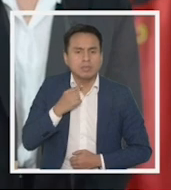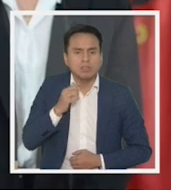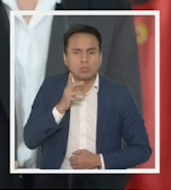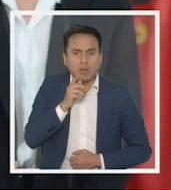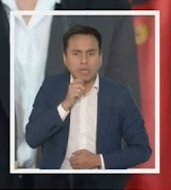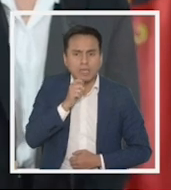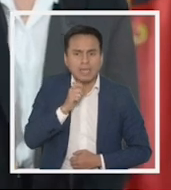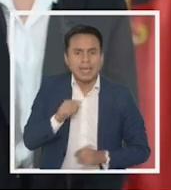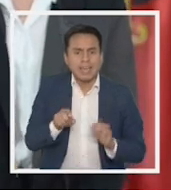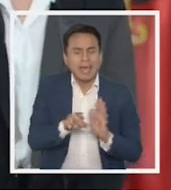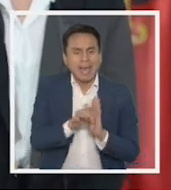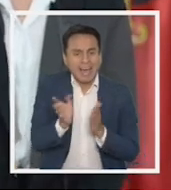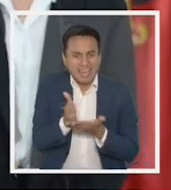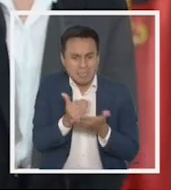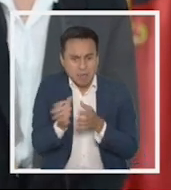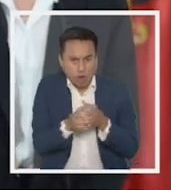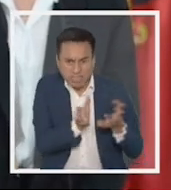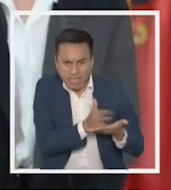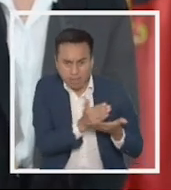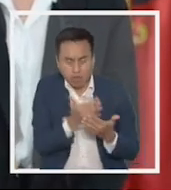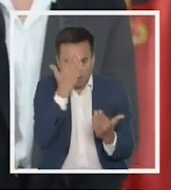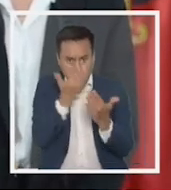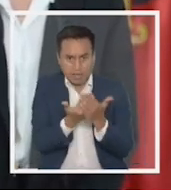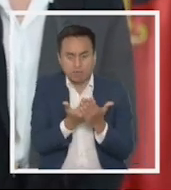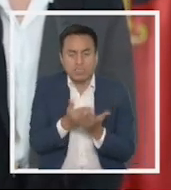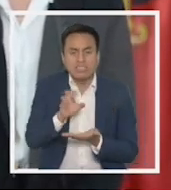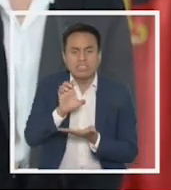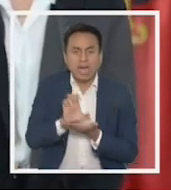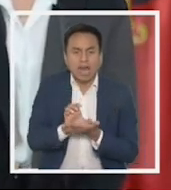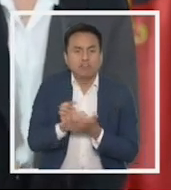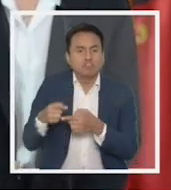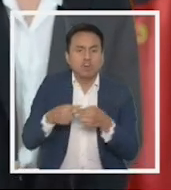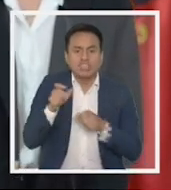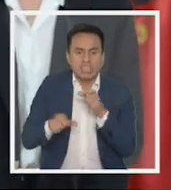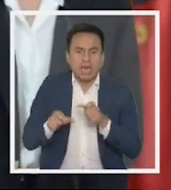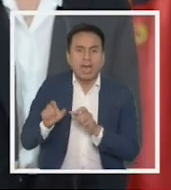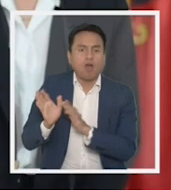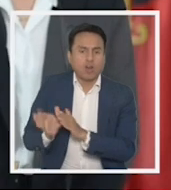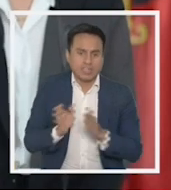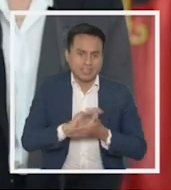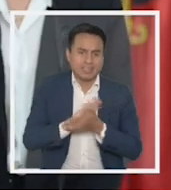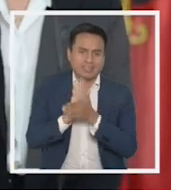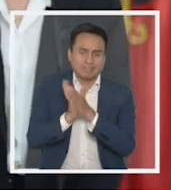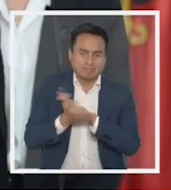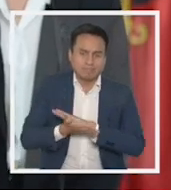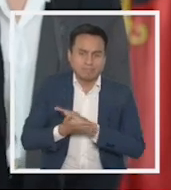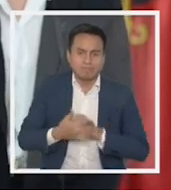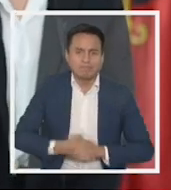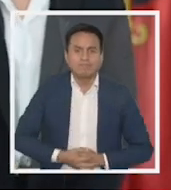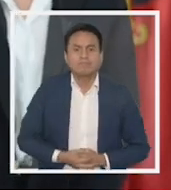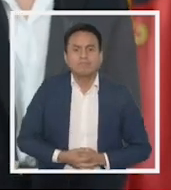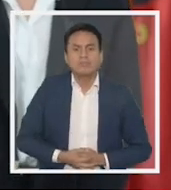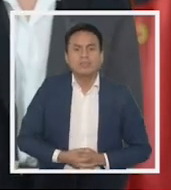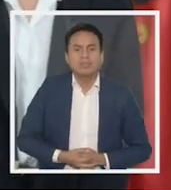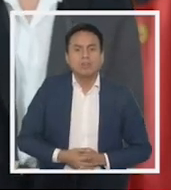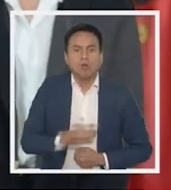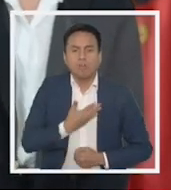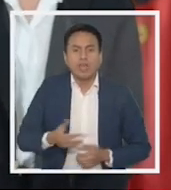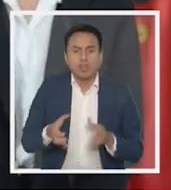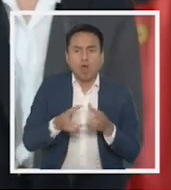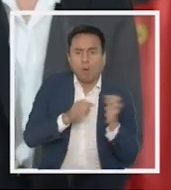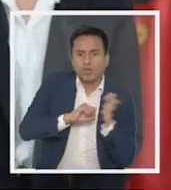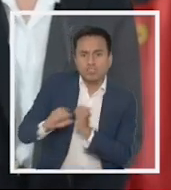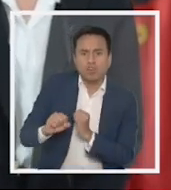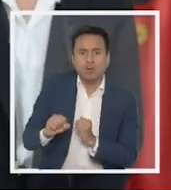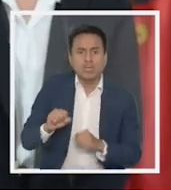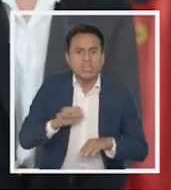y la sociedad organizada. No hay gobierno y oposición, no hay izquierdas y derechas, no hay mayores y jóvenes. Estamos